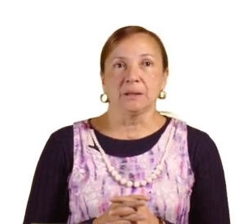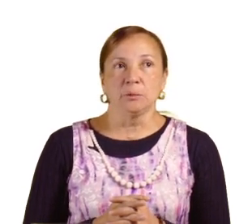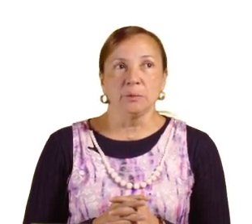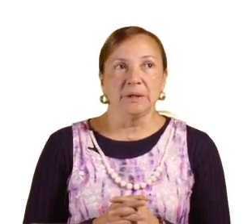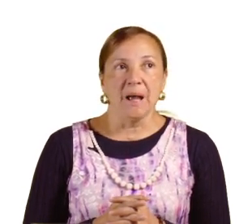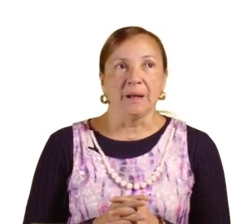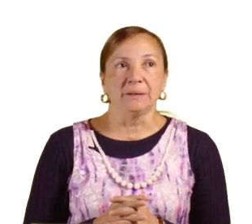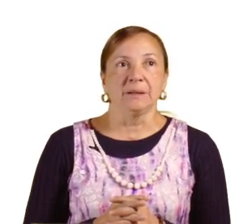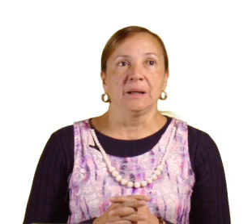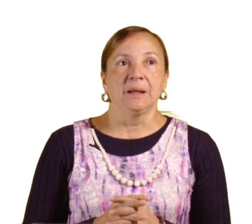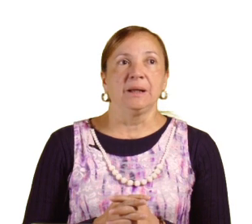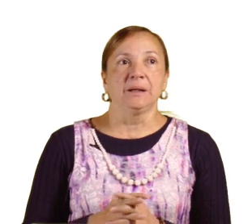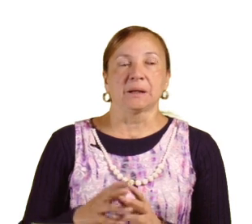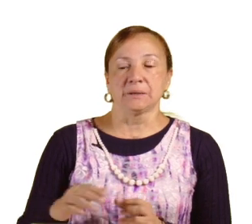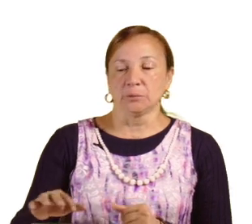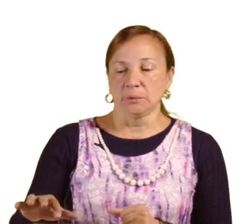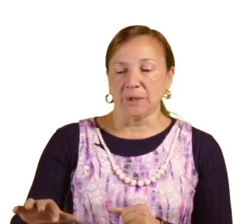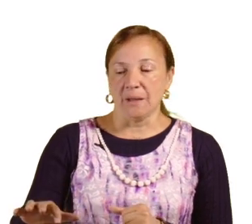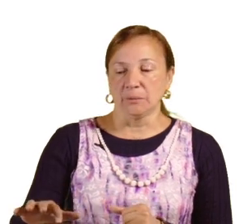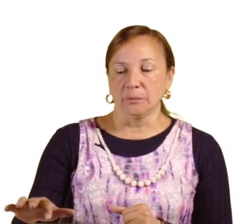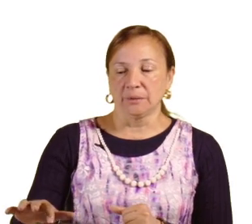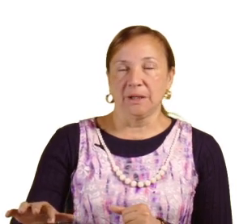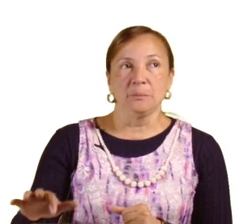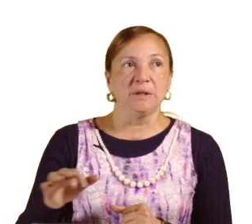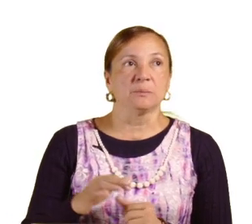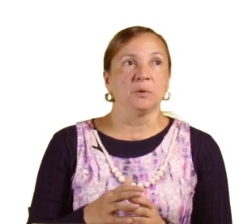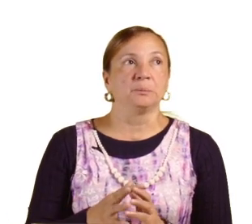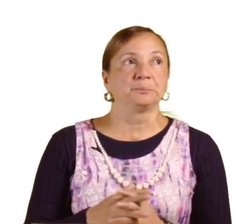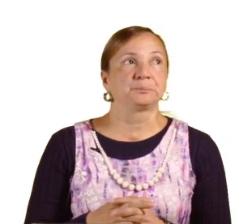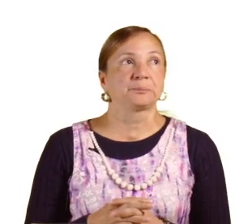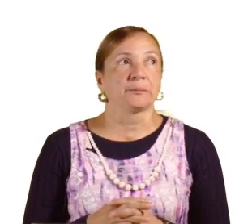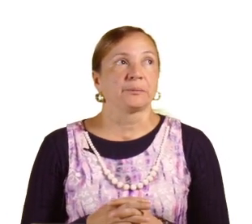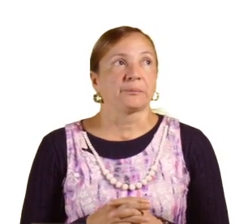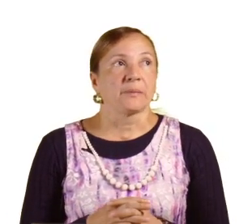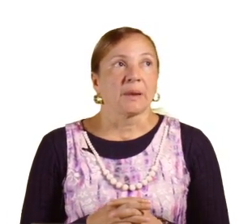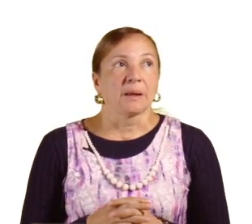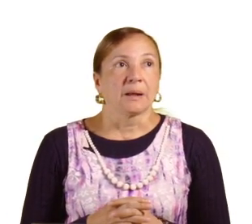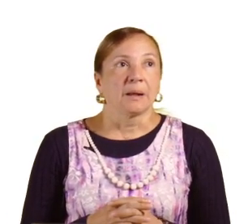se incluirán en el resultado del mismo.